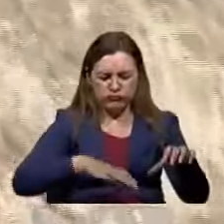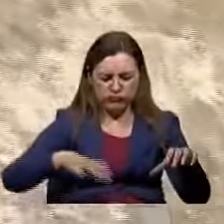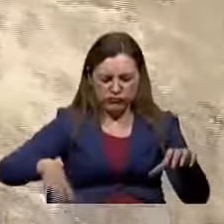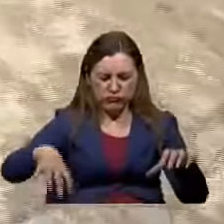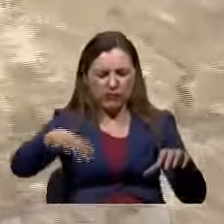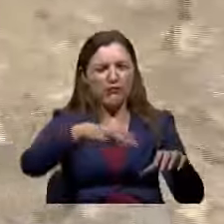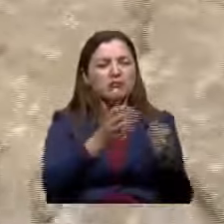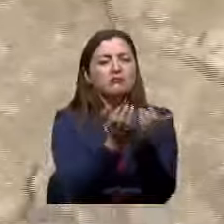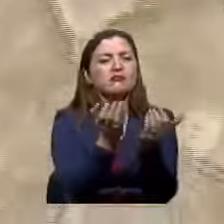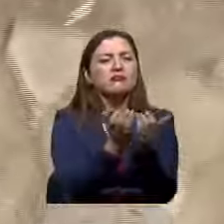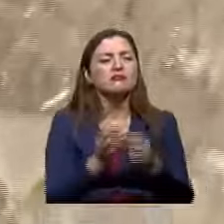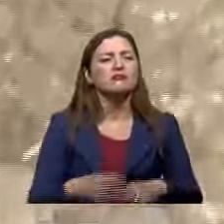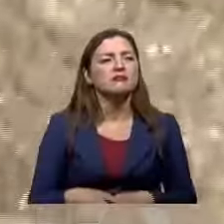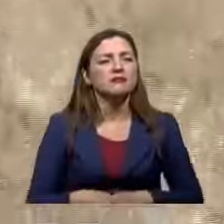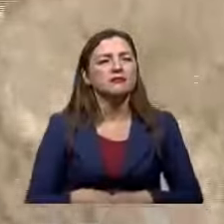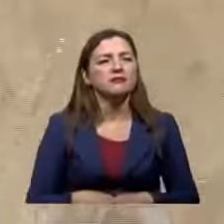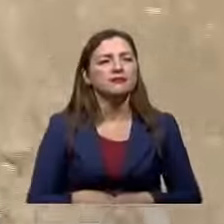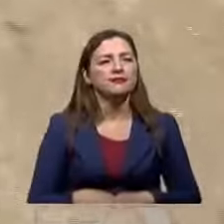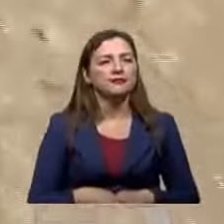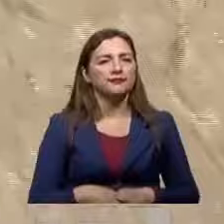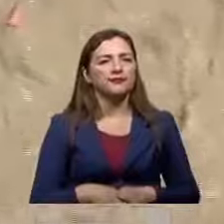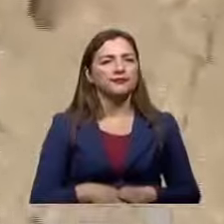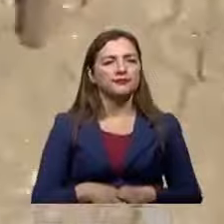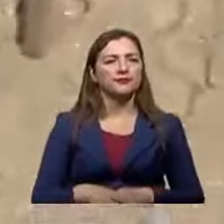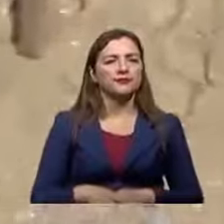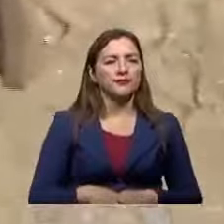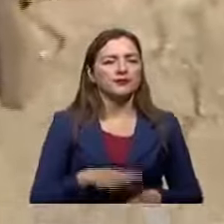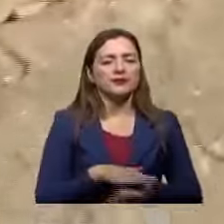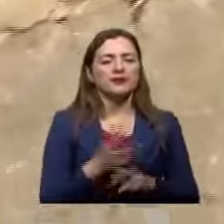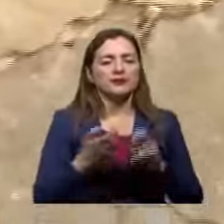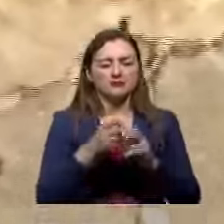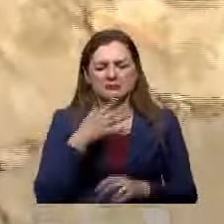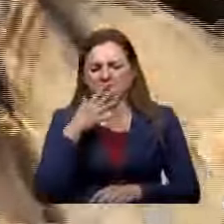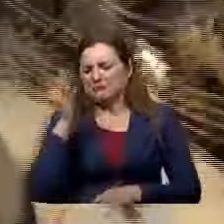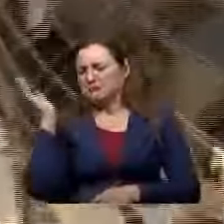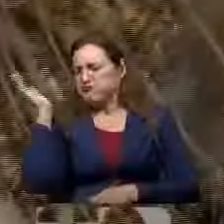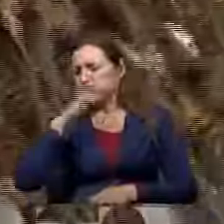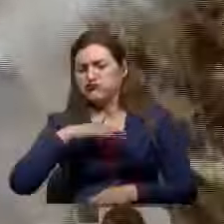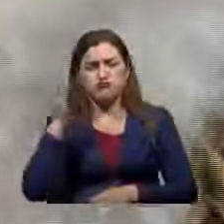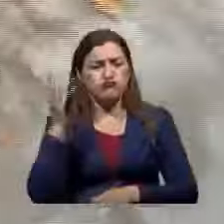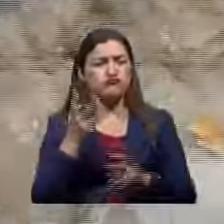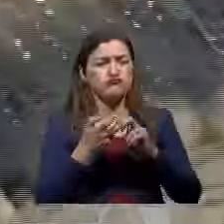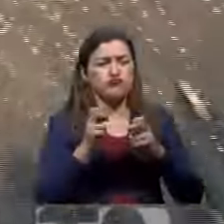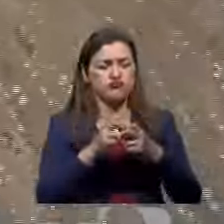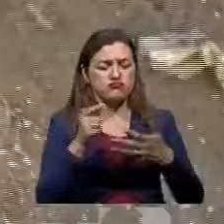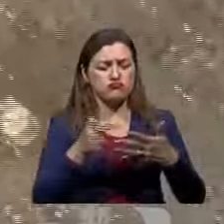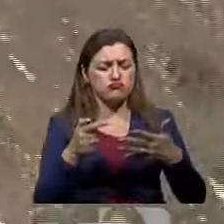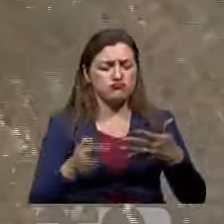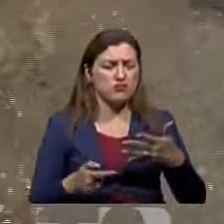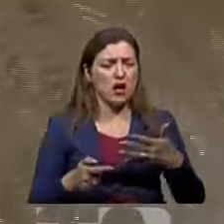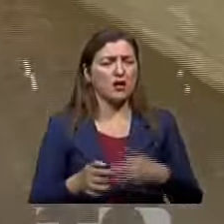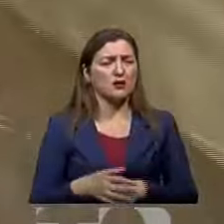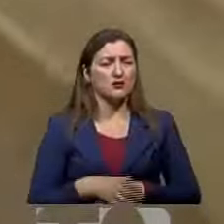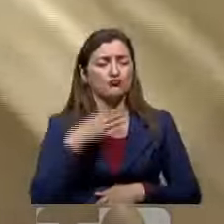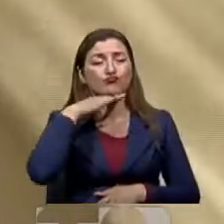basura que se coloca en este sitio. Esto obviamente genera también malos olores, genera muchos problemas de insalubridad a